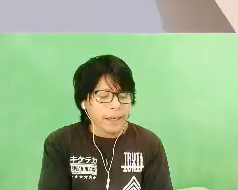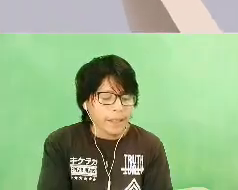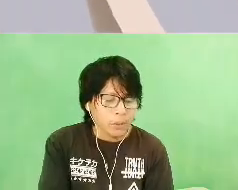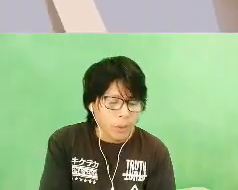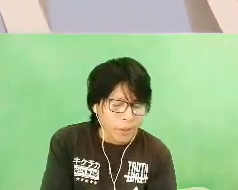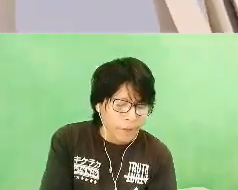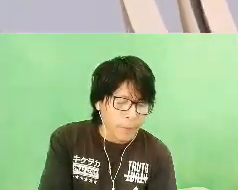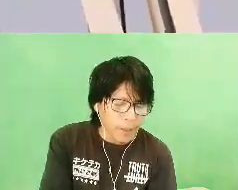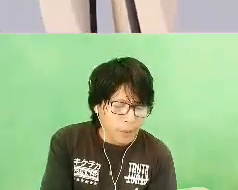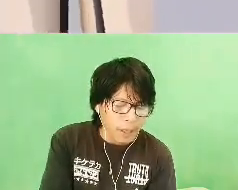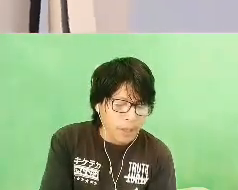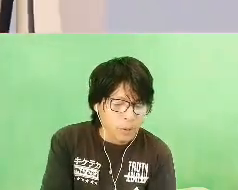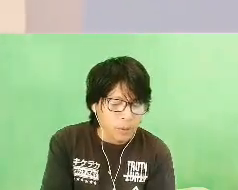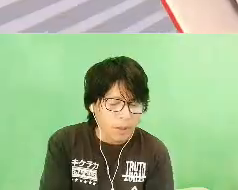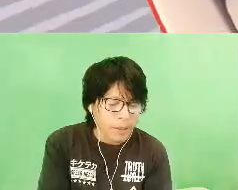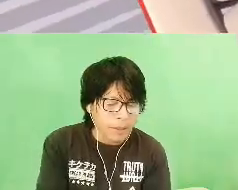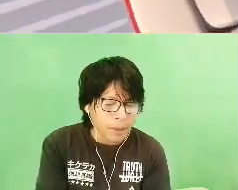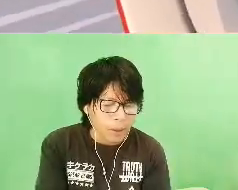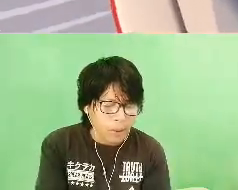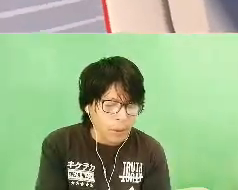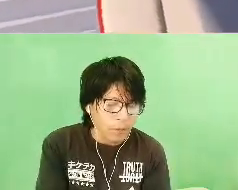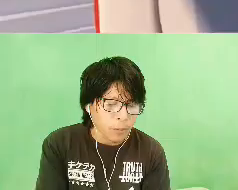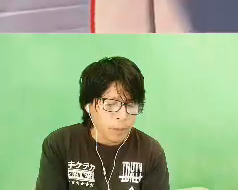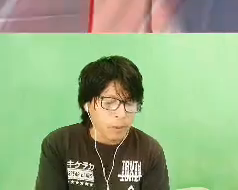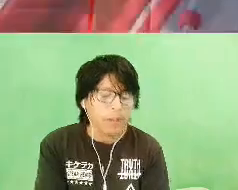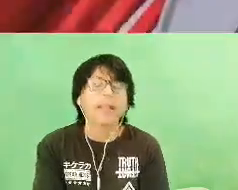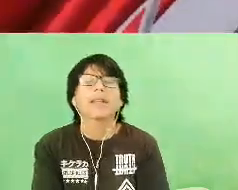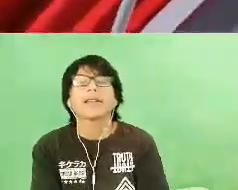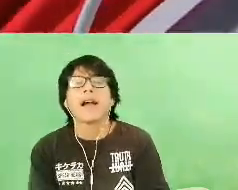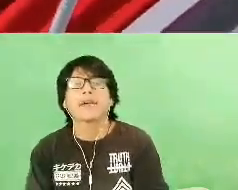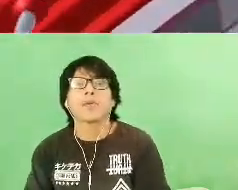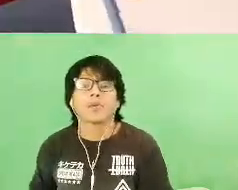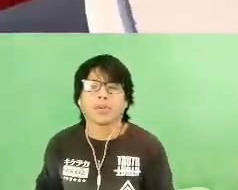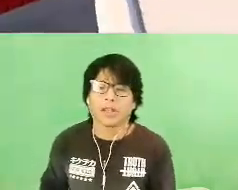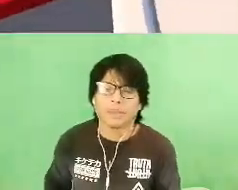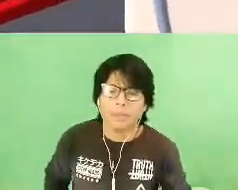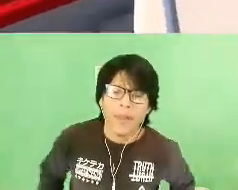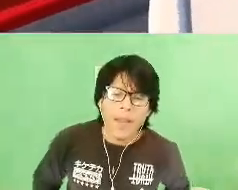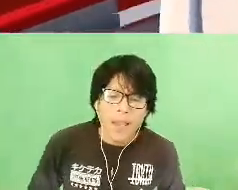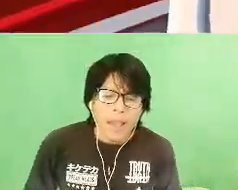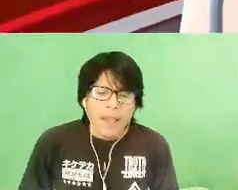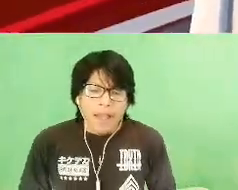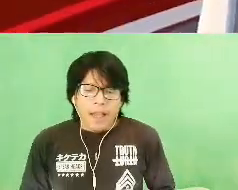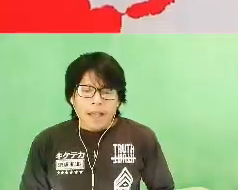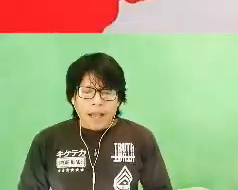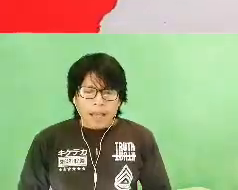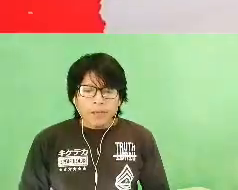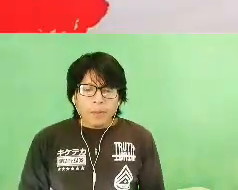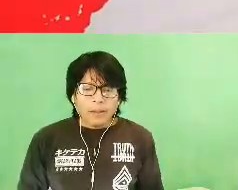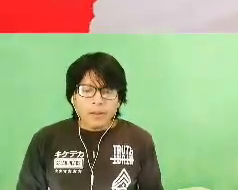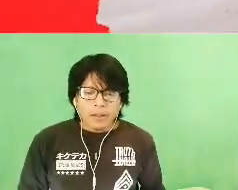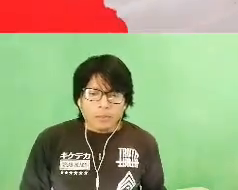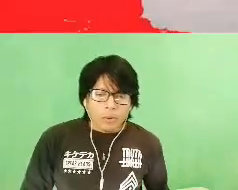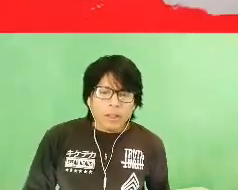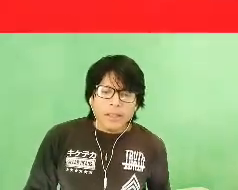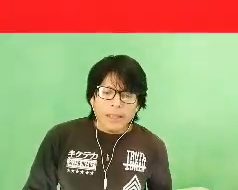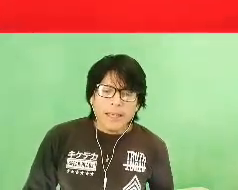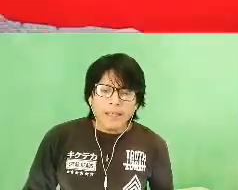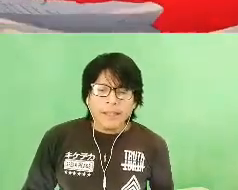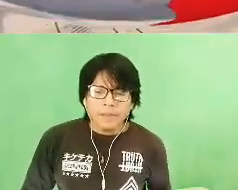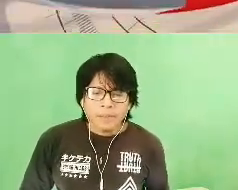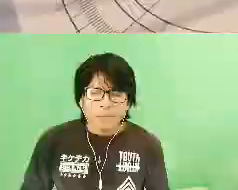un excelente viernes 9 de febrero del año 2024 y hay información que darles a conocer. Hay información